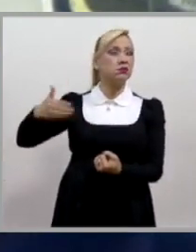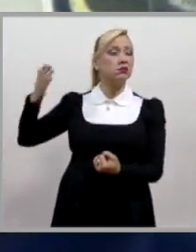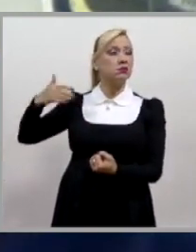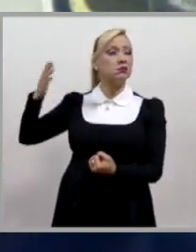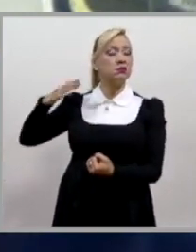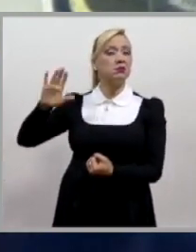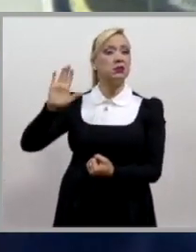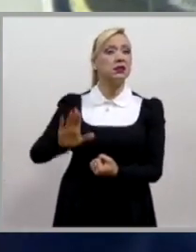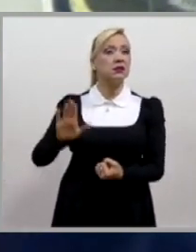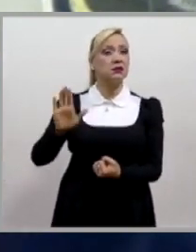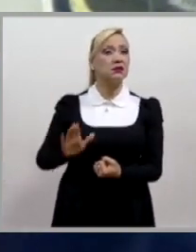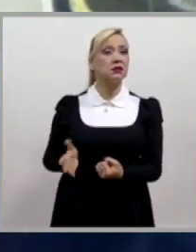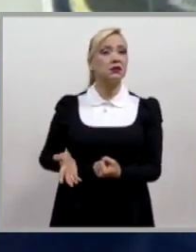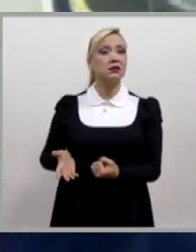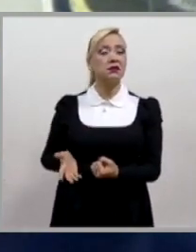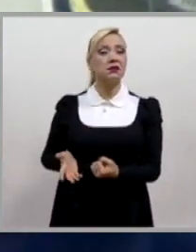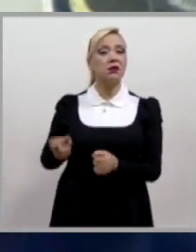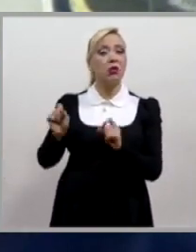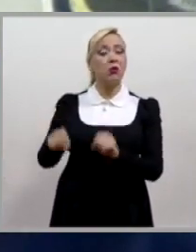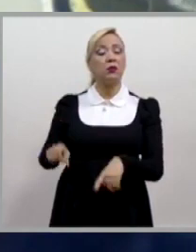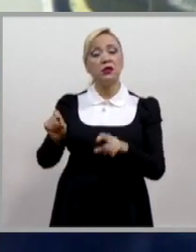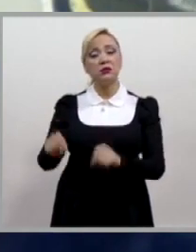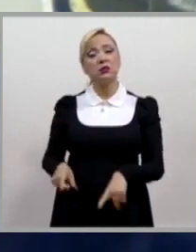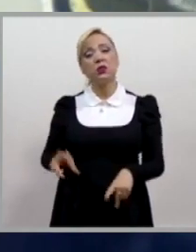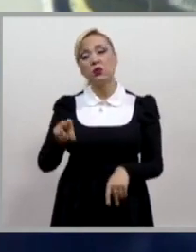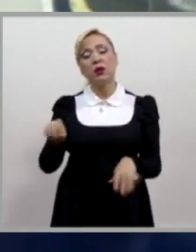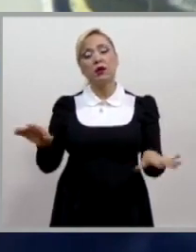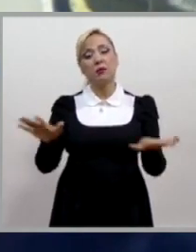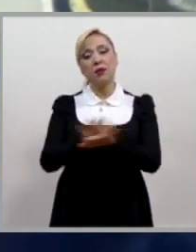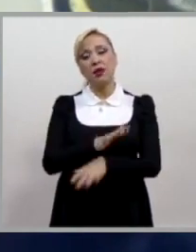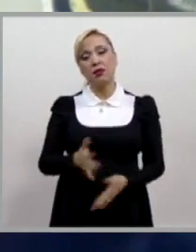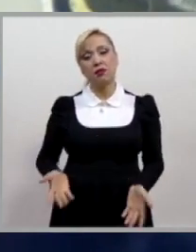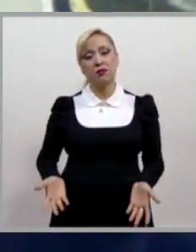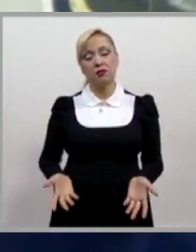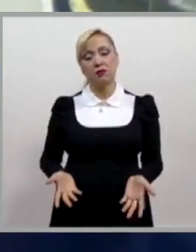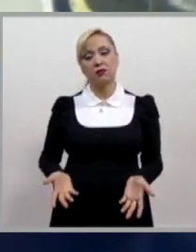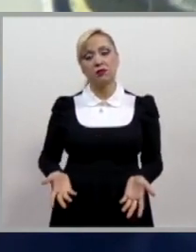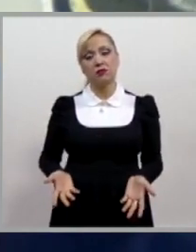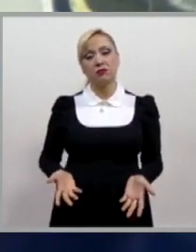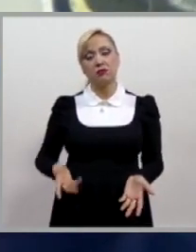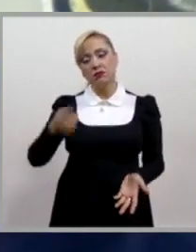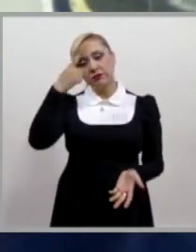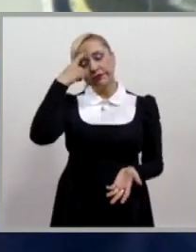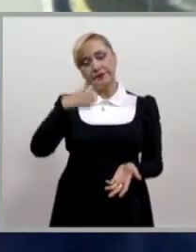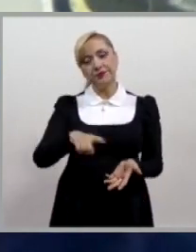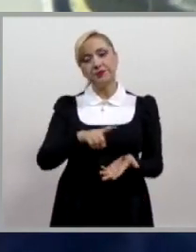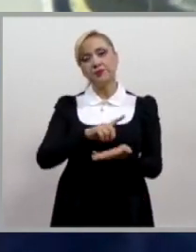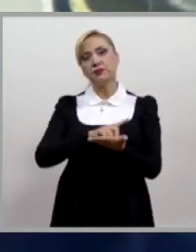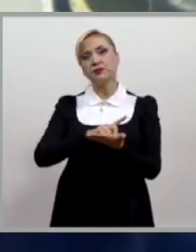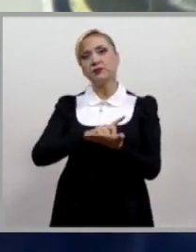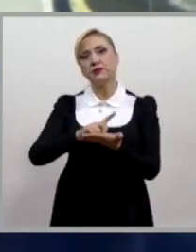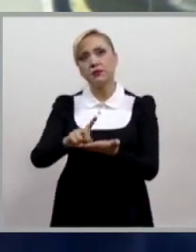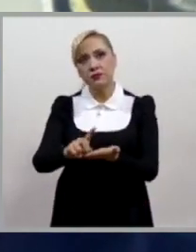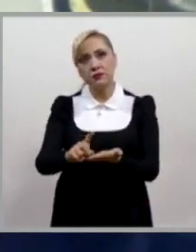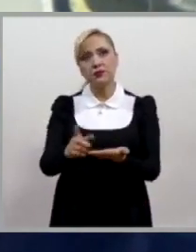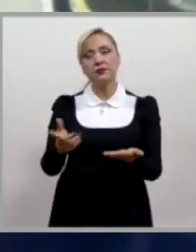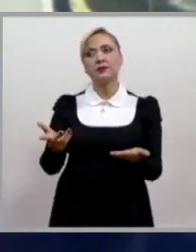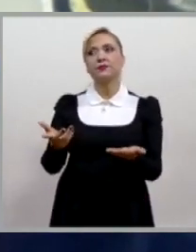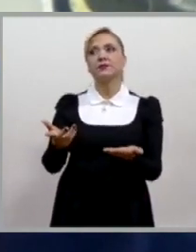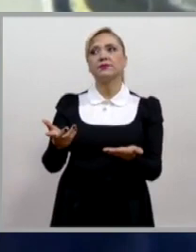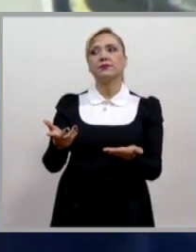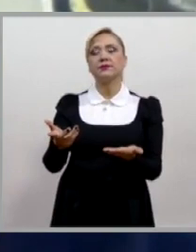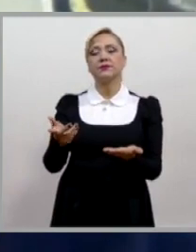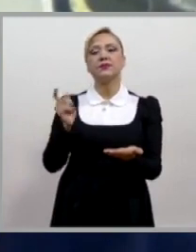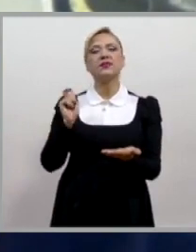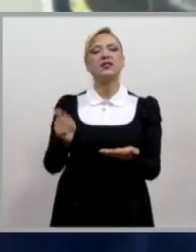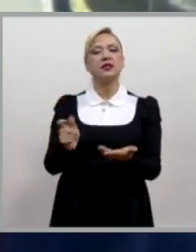un mecanismo de ejecución de sentencias que está pensado y diseñado para derechos de libertad clásica, ¿no? O sea, es decir,